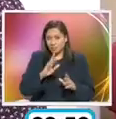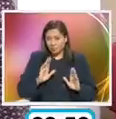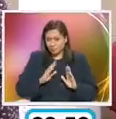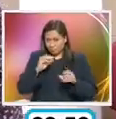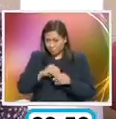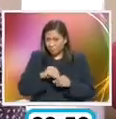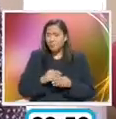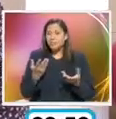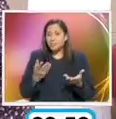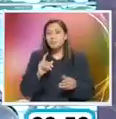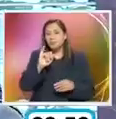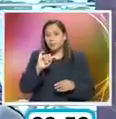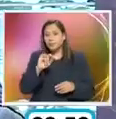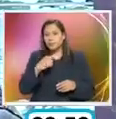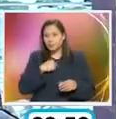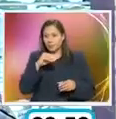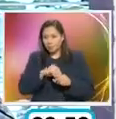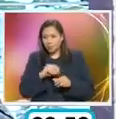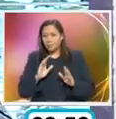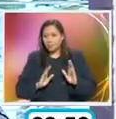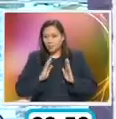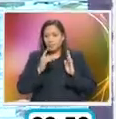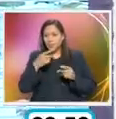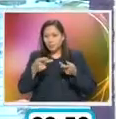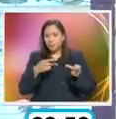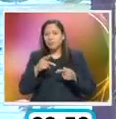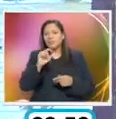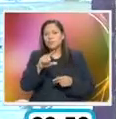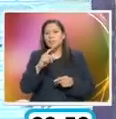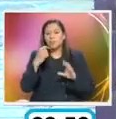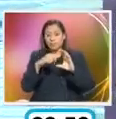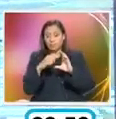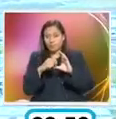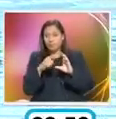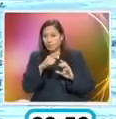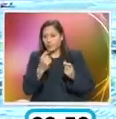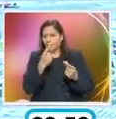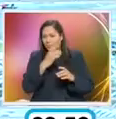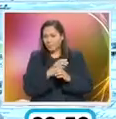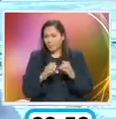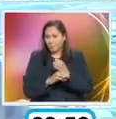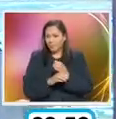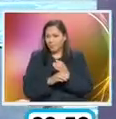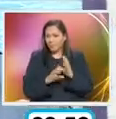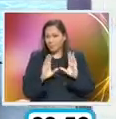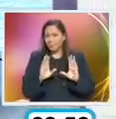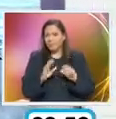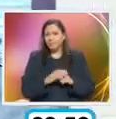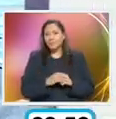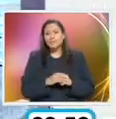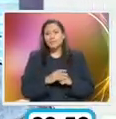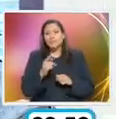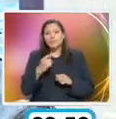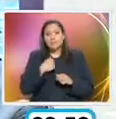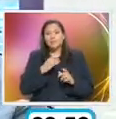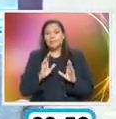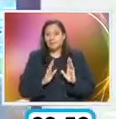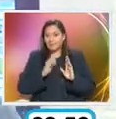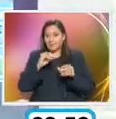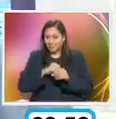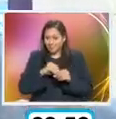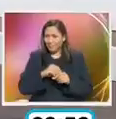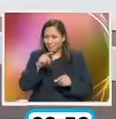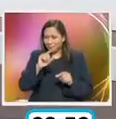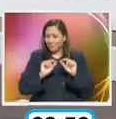sorpresas preparadas? Tengo muchas sorpresas por ahí preparadas. De hecho, en Twitter hay unas cositas que pues, digo, hay unas sorpresas que se pueden